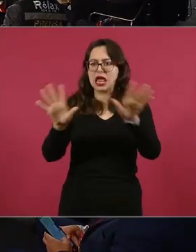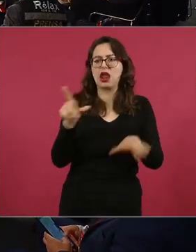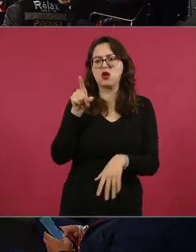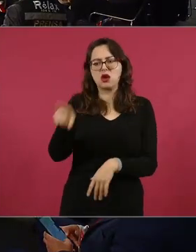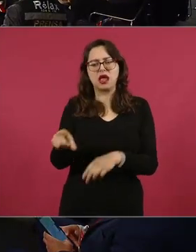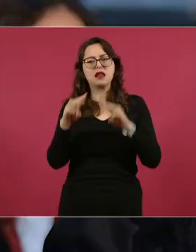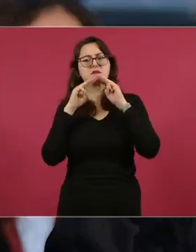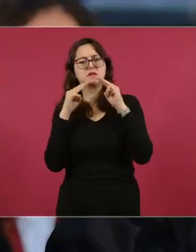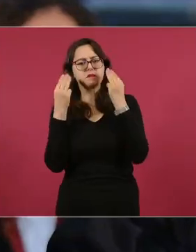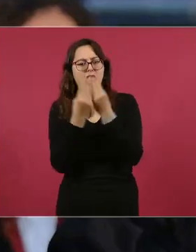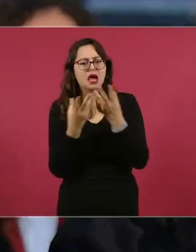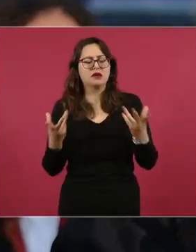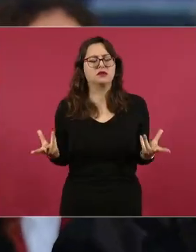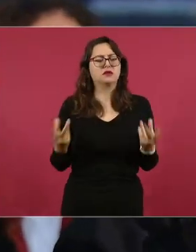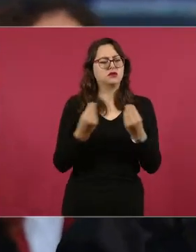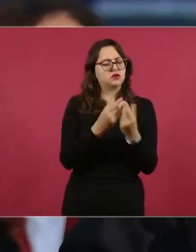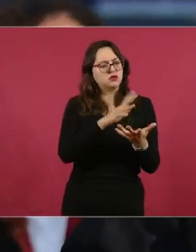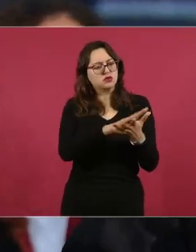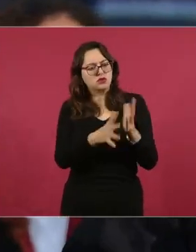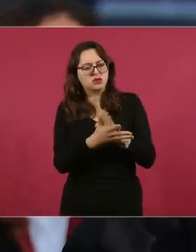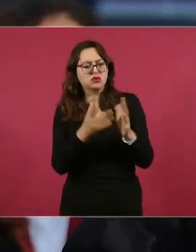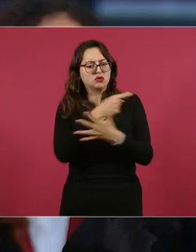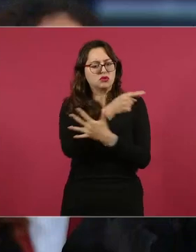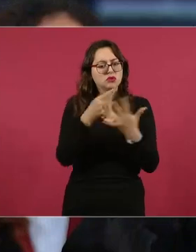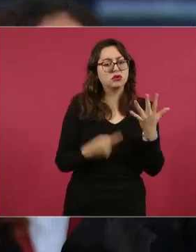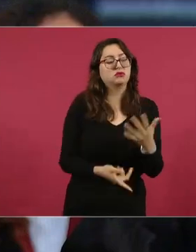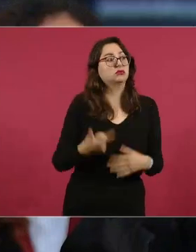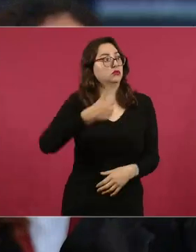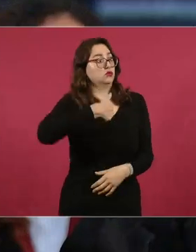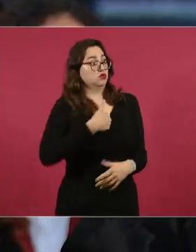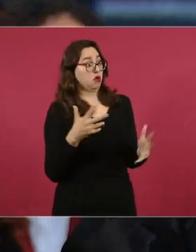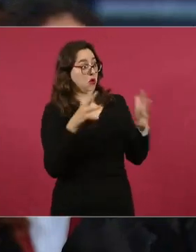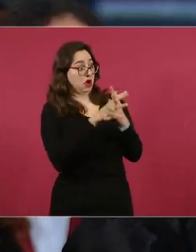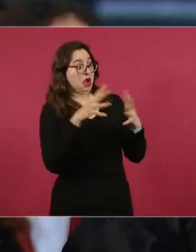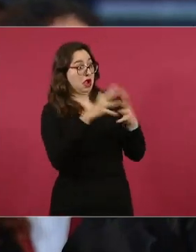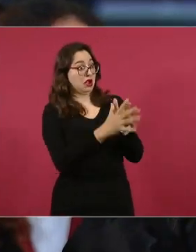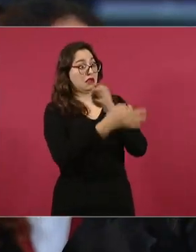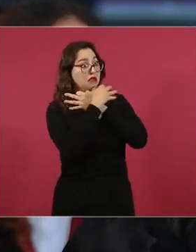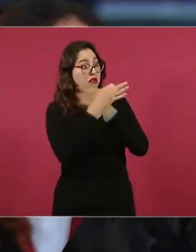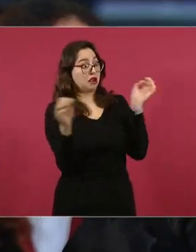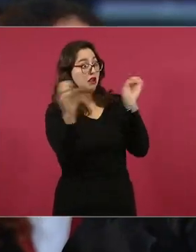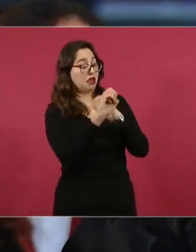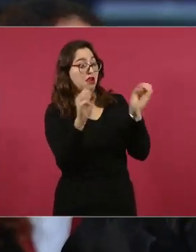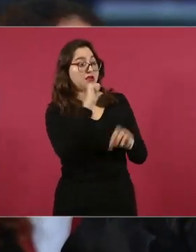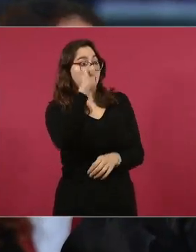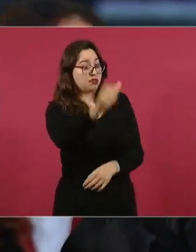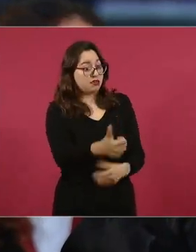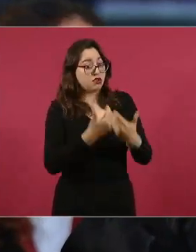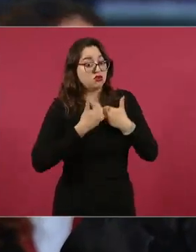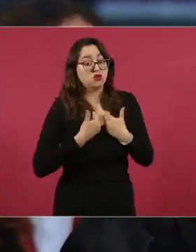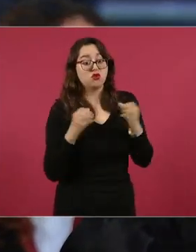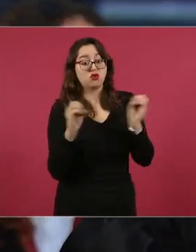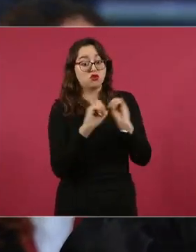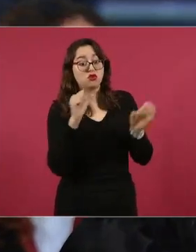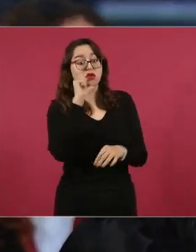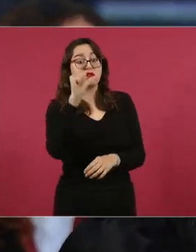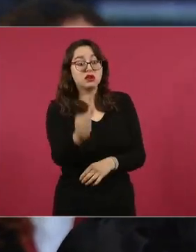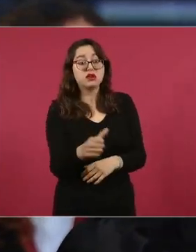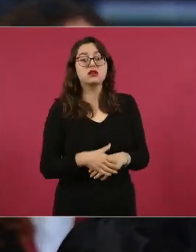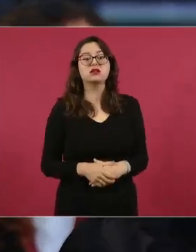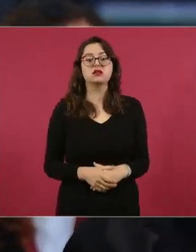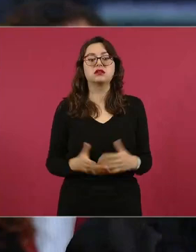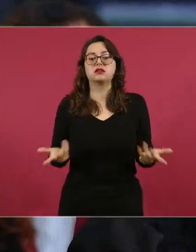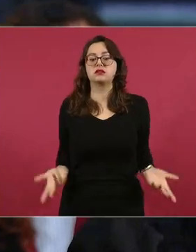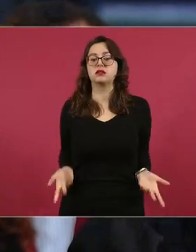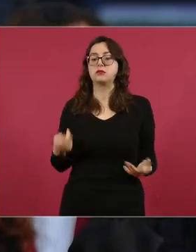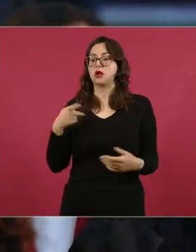que este señor… Sí, yo no he declarado ninguna guerra. Pero digo, eso la declaró él. También eso. Y las consecuencias se han vivido